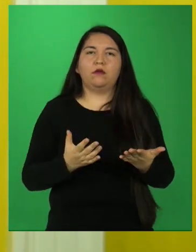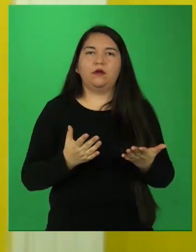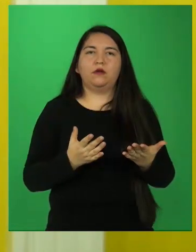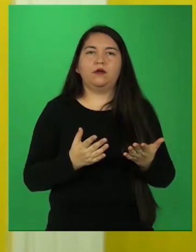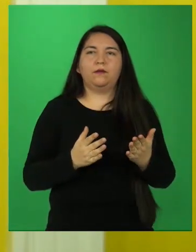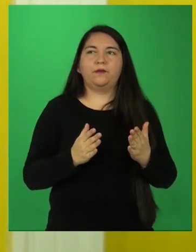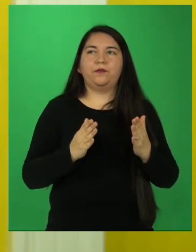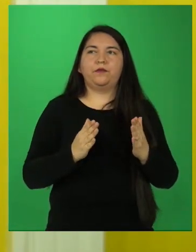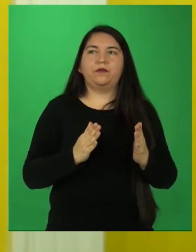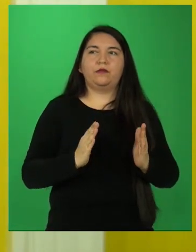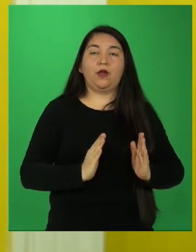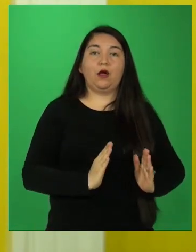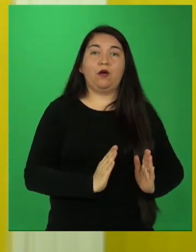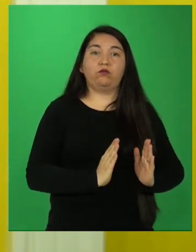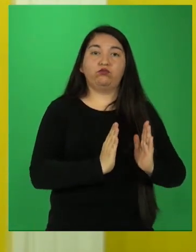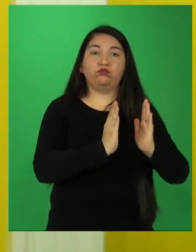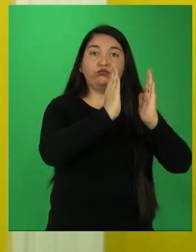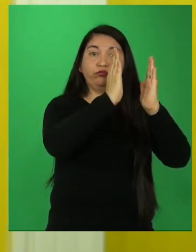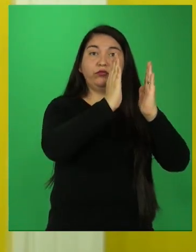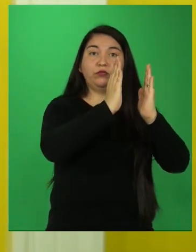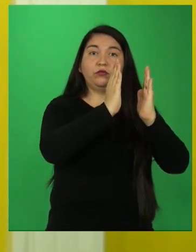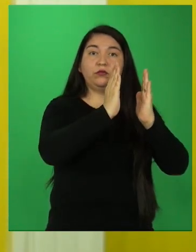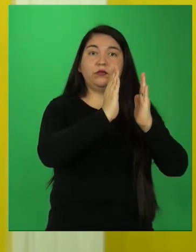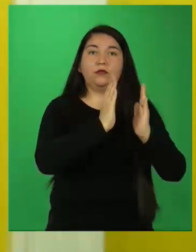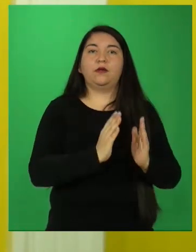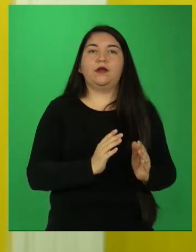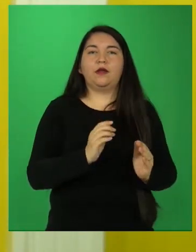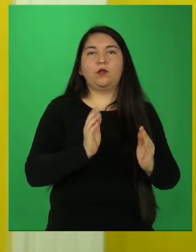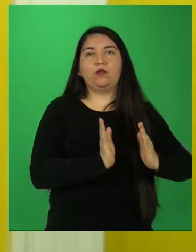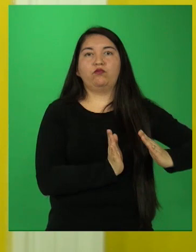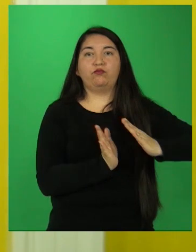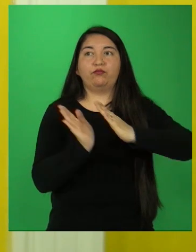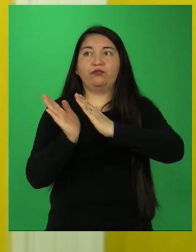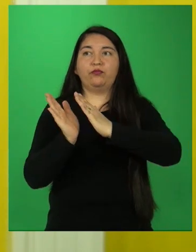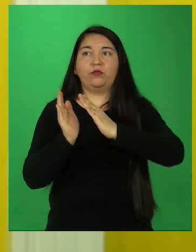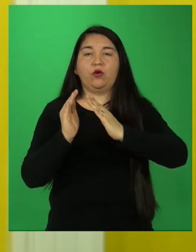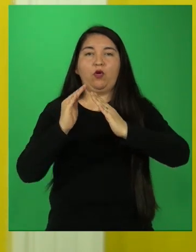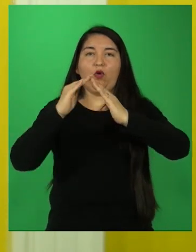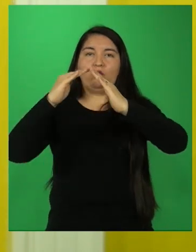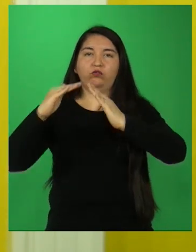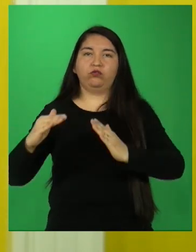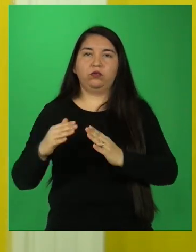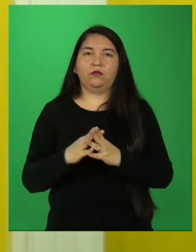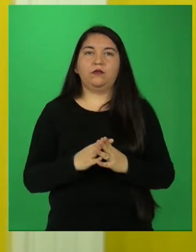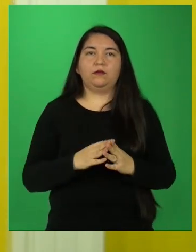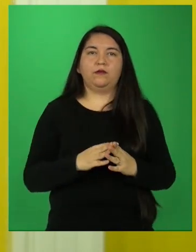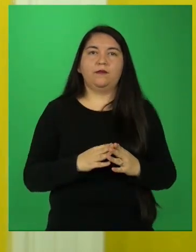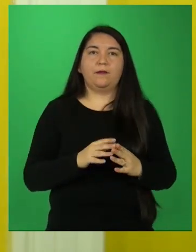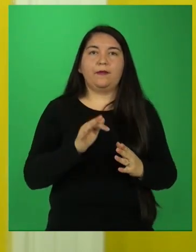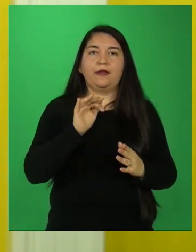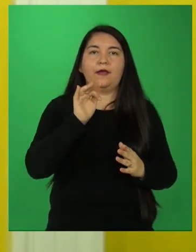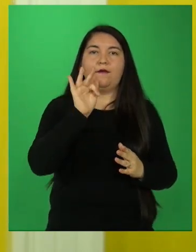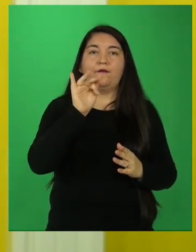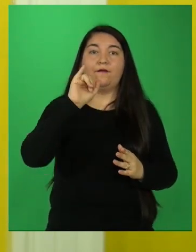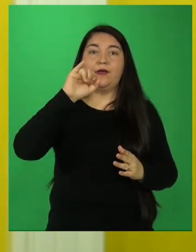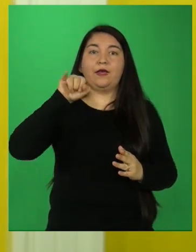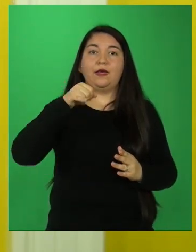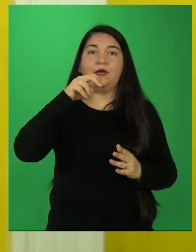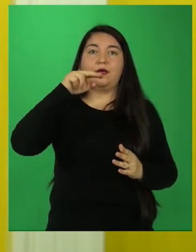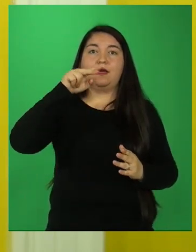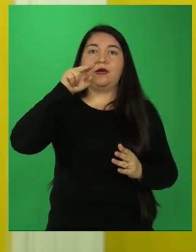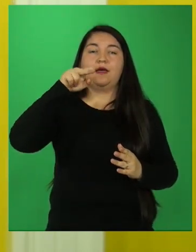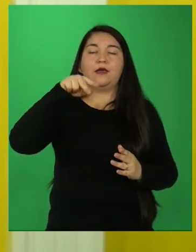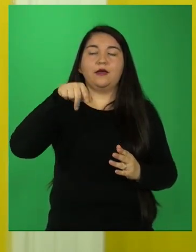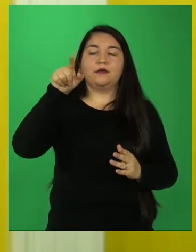forma y hacia arriba tenemos el tiempo, cómo va transcurriendo el tiempo. El fijismo, diferentes orígenes y a medida que